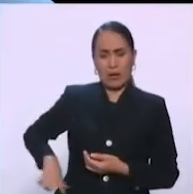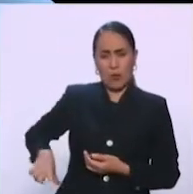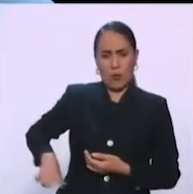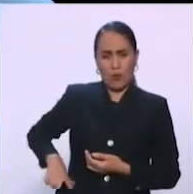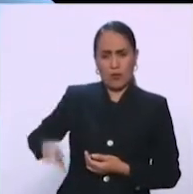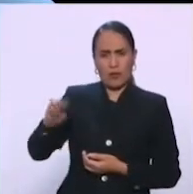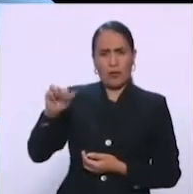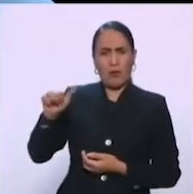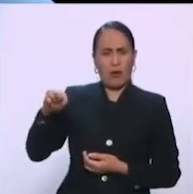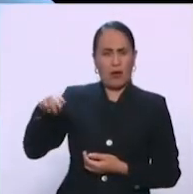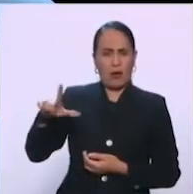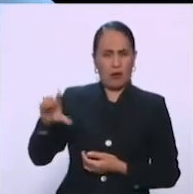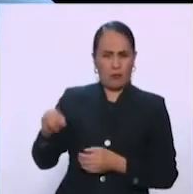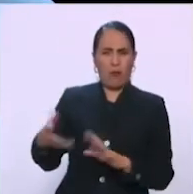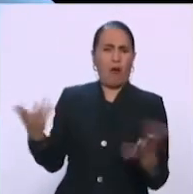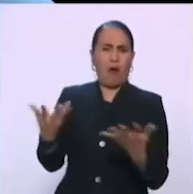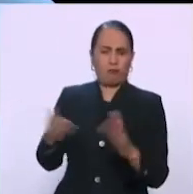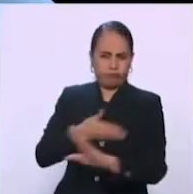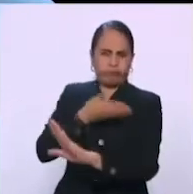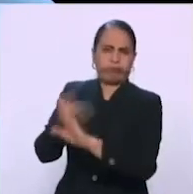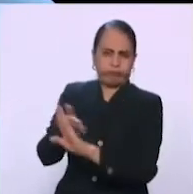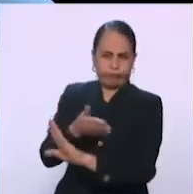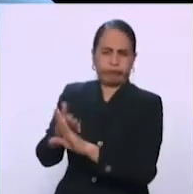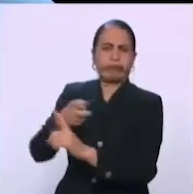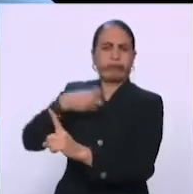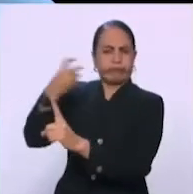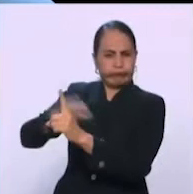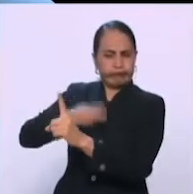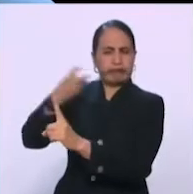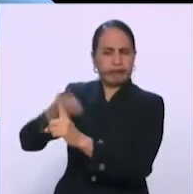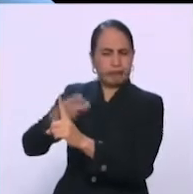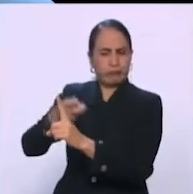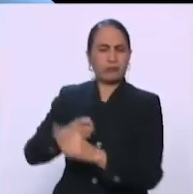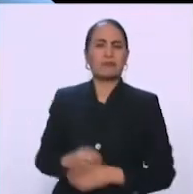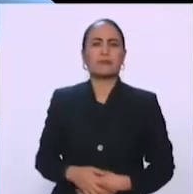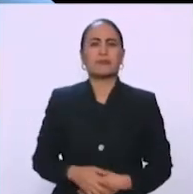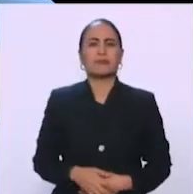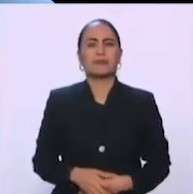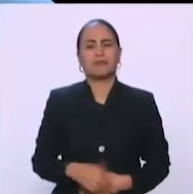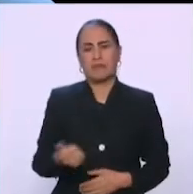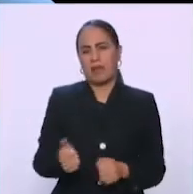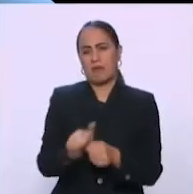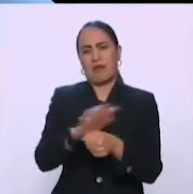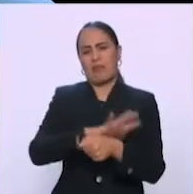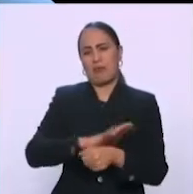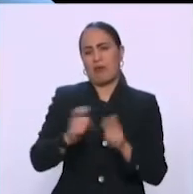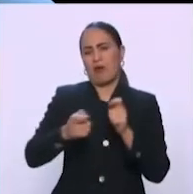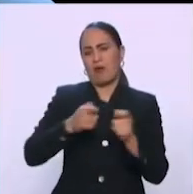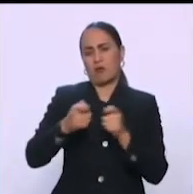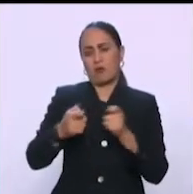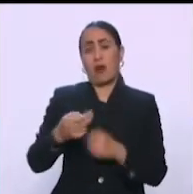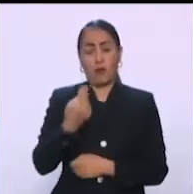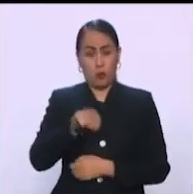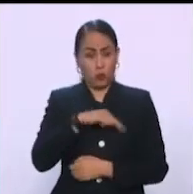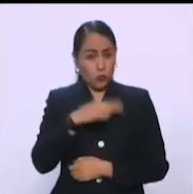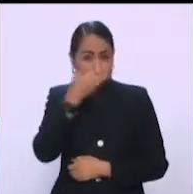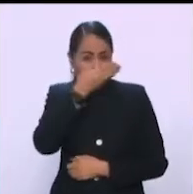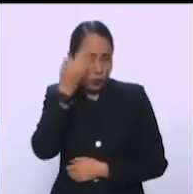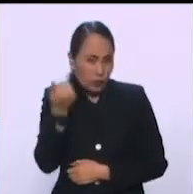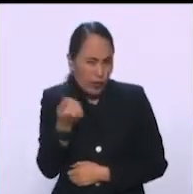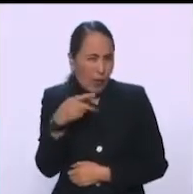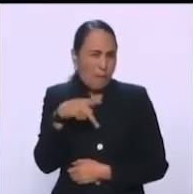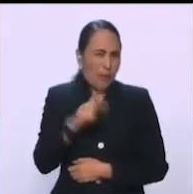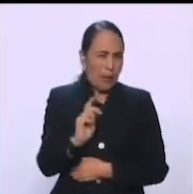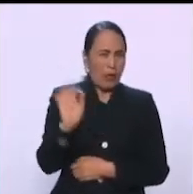de lo que el gobierno de López Obrador ha hecho con respecto a la pandemia. Que no lo sabemos, pero no sería la primera